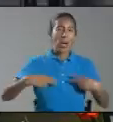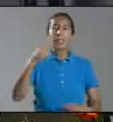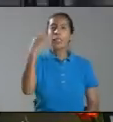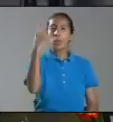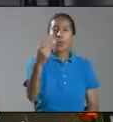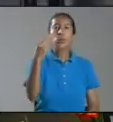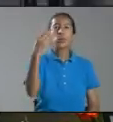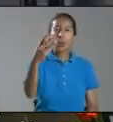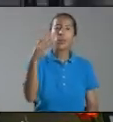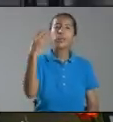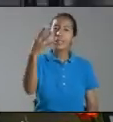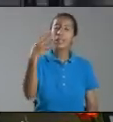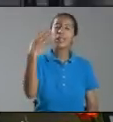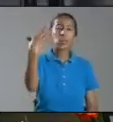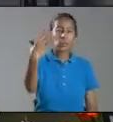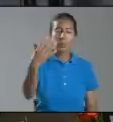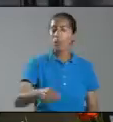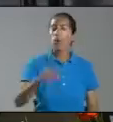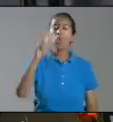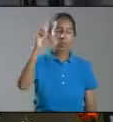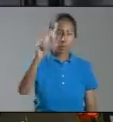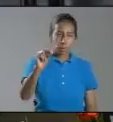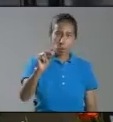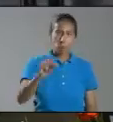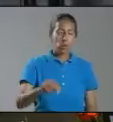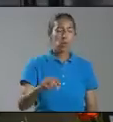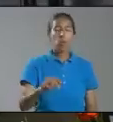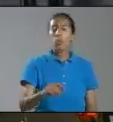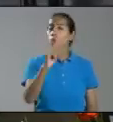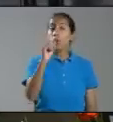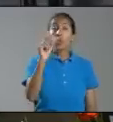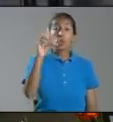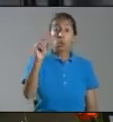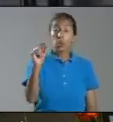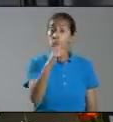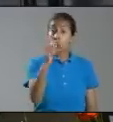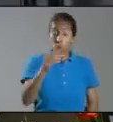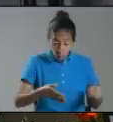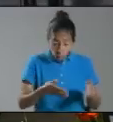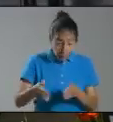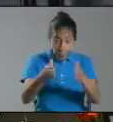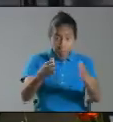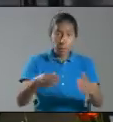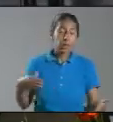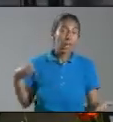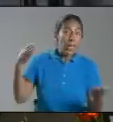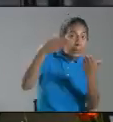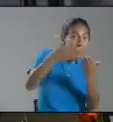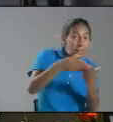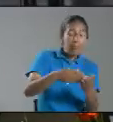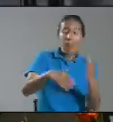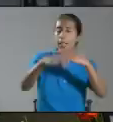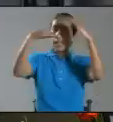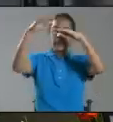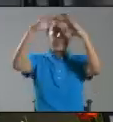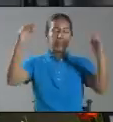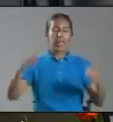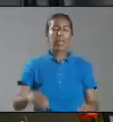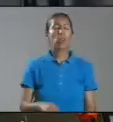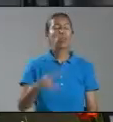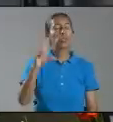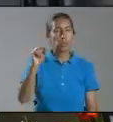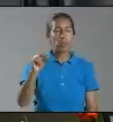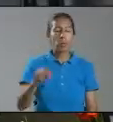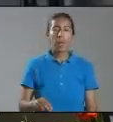mil. No creo que todos los caminos lleven al cielo. Hay un dicho por ahí que dice que todos los caminos llevan a Roma. Eso sí lo